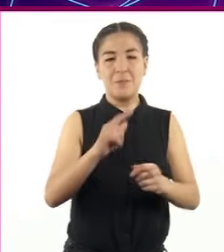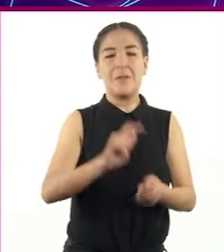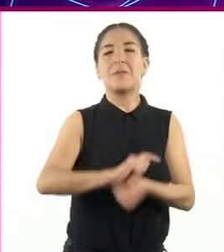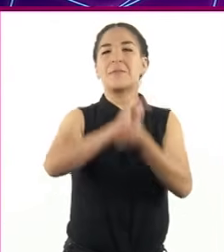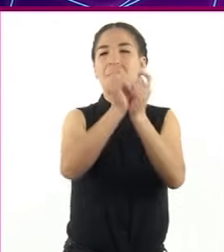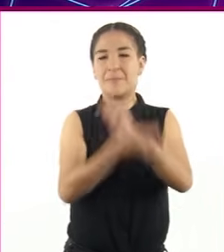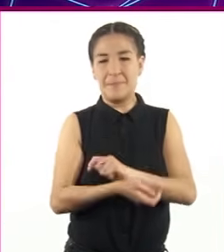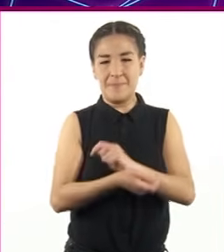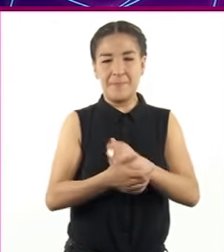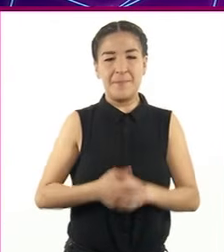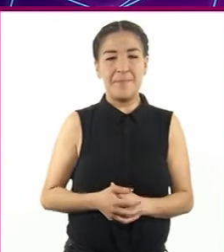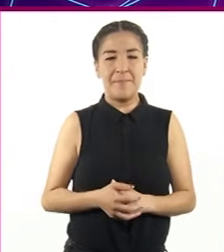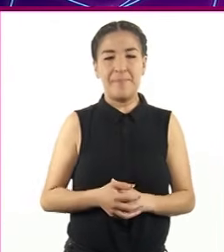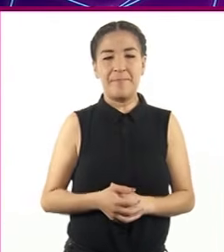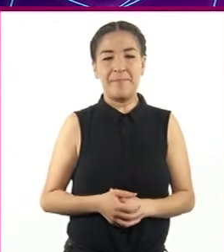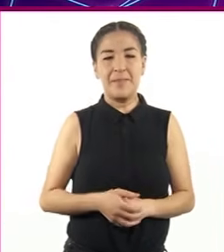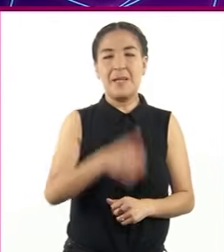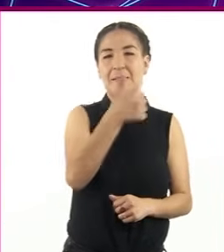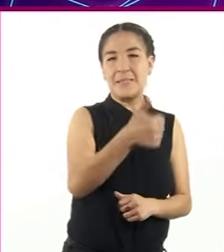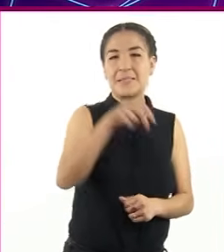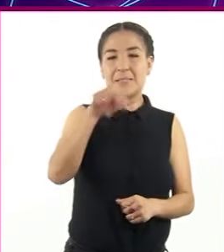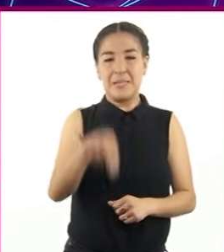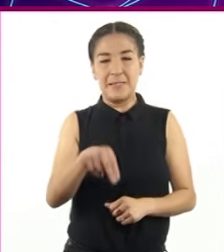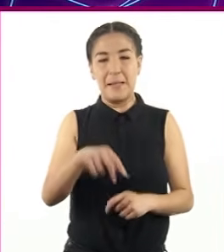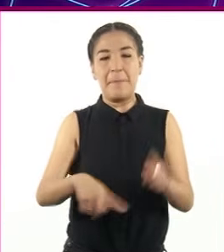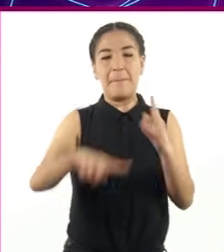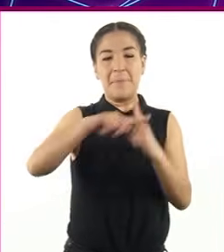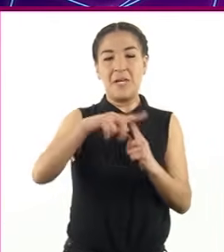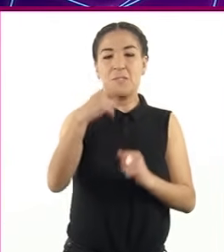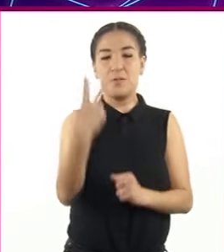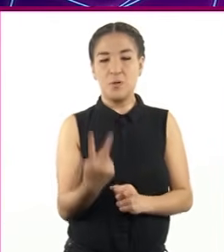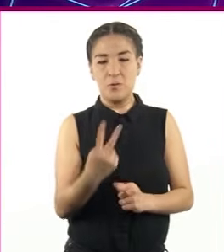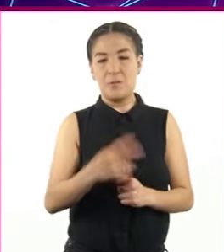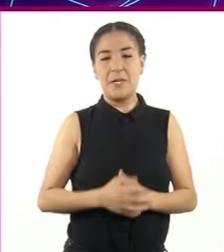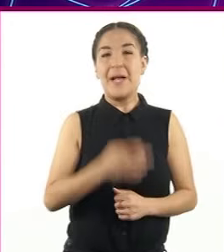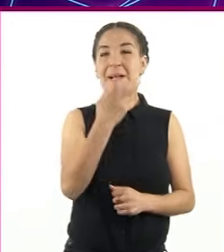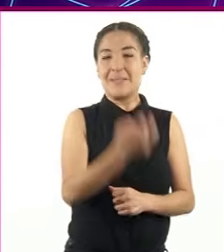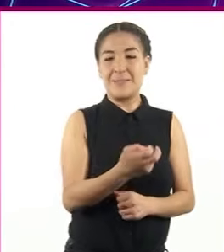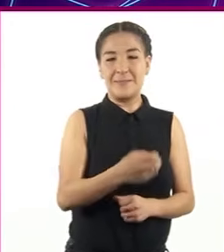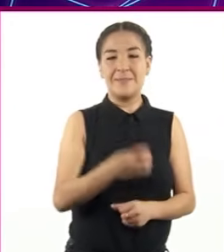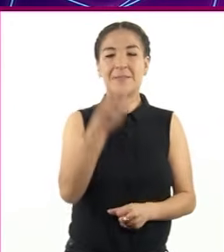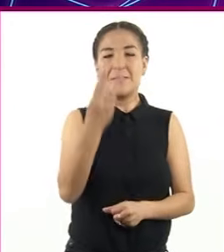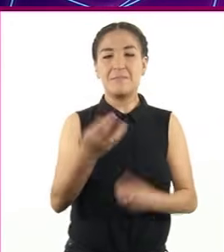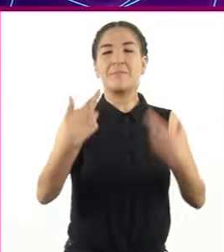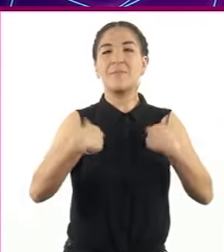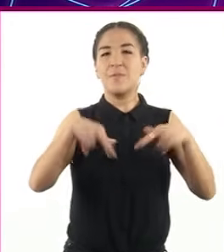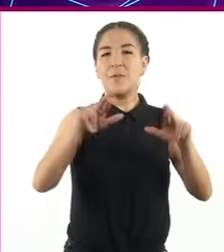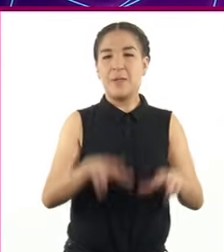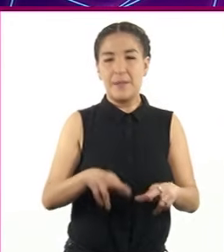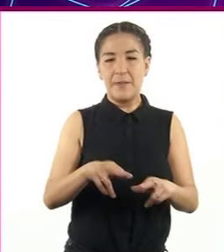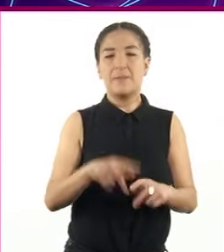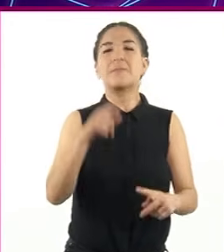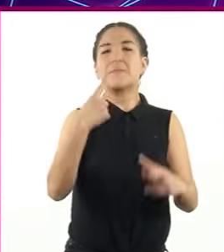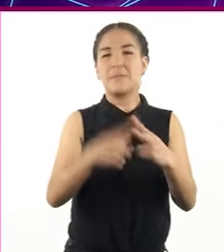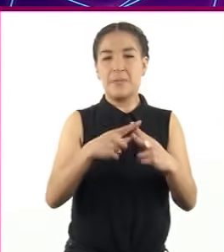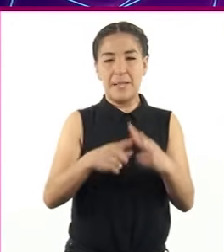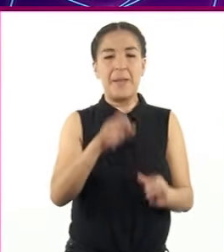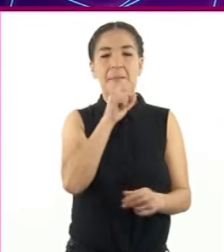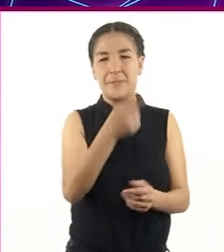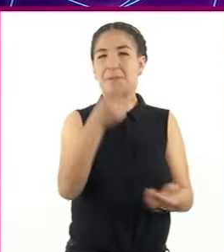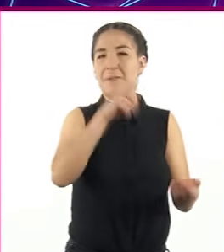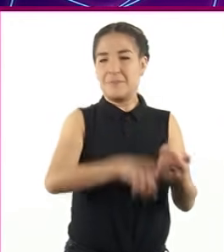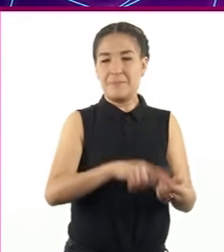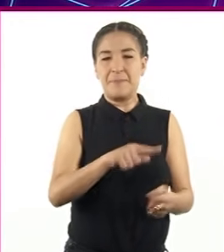forma simplificada en 6n más 2, por lo que estas tres expresiones son equivalentes entre